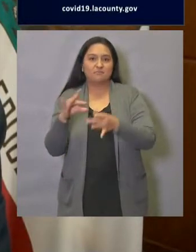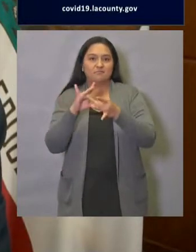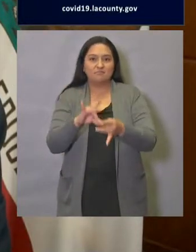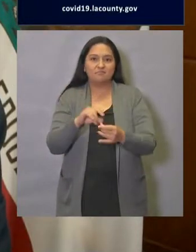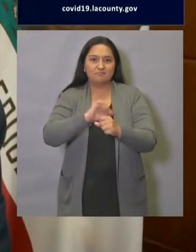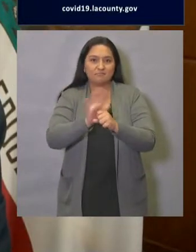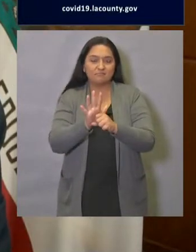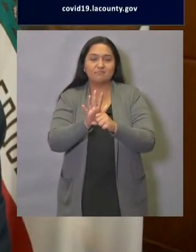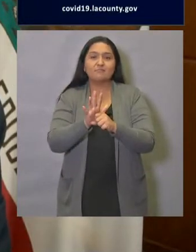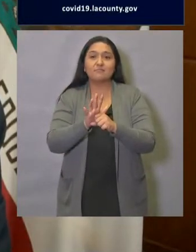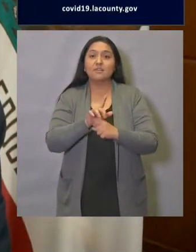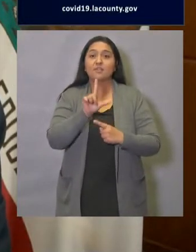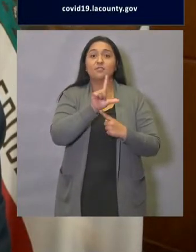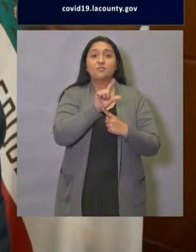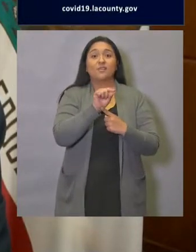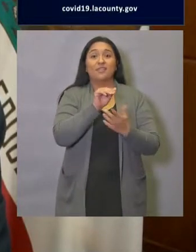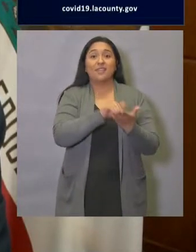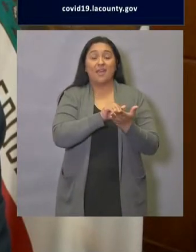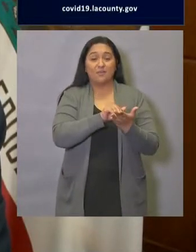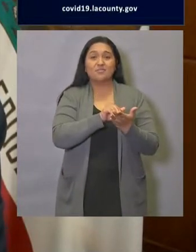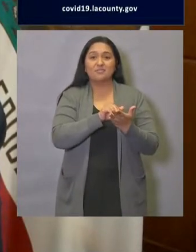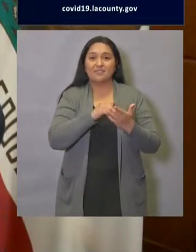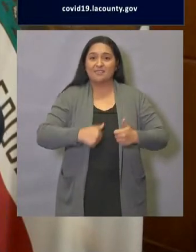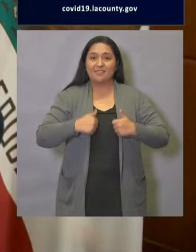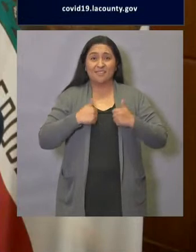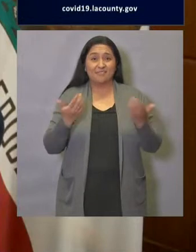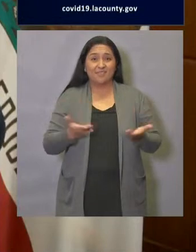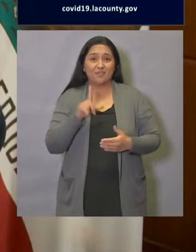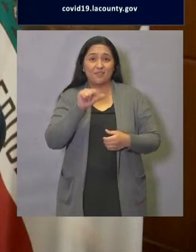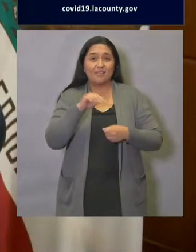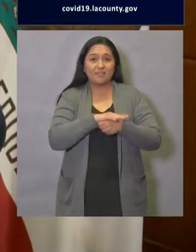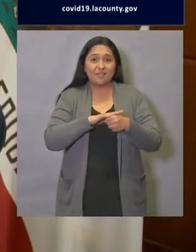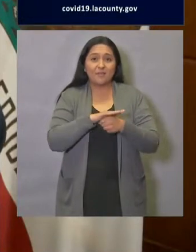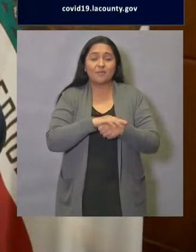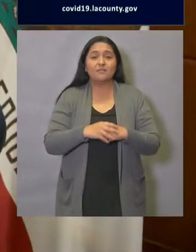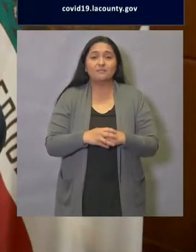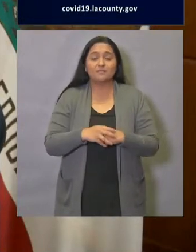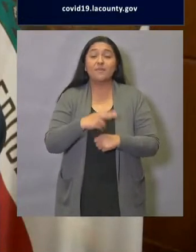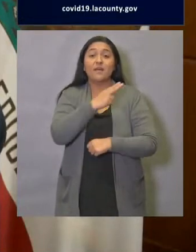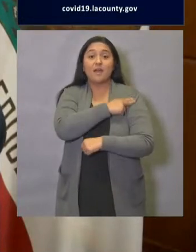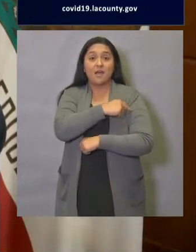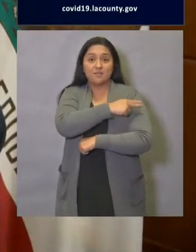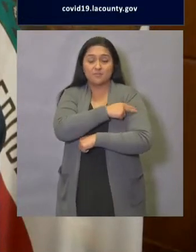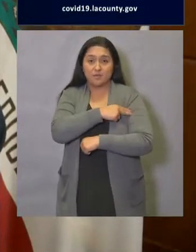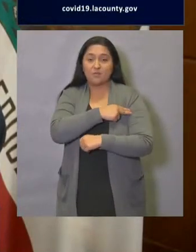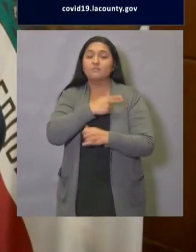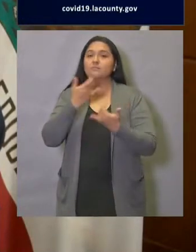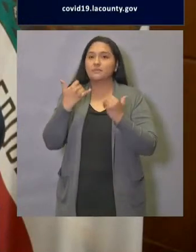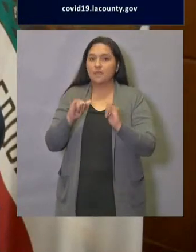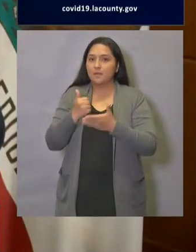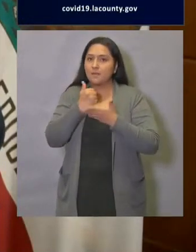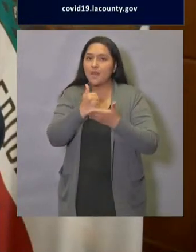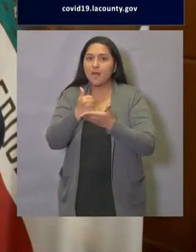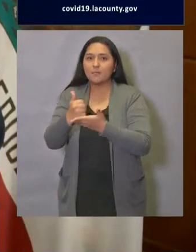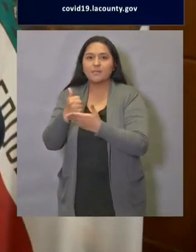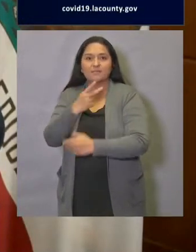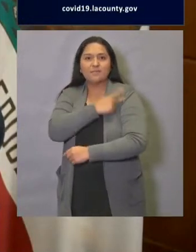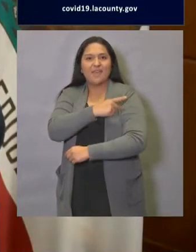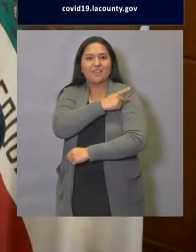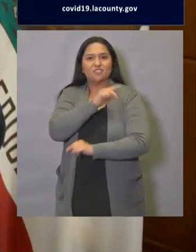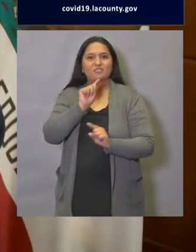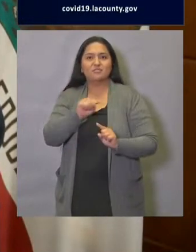20,000 de ellos viven en nuestro condado. Nuestros hospitales siguen atendiendo a más pacientes con